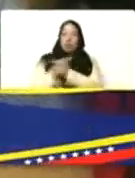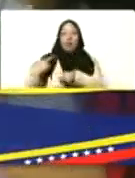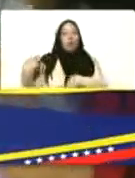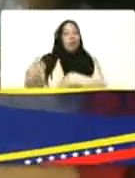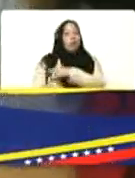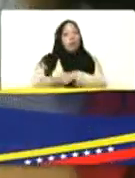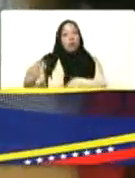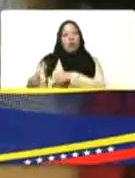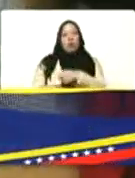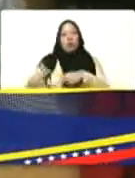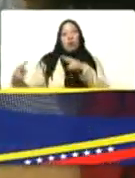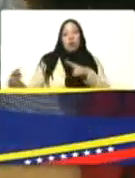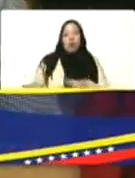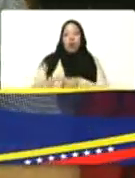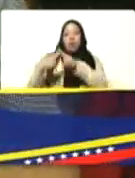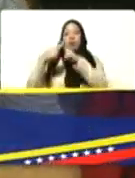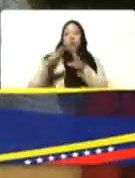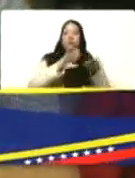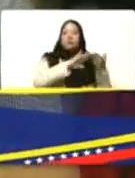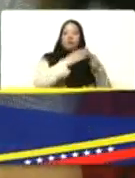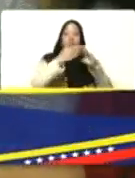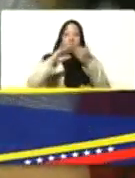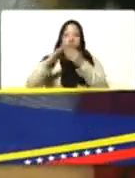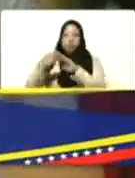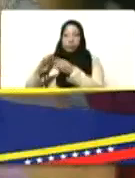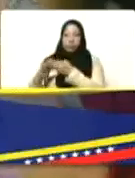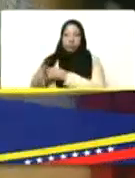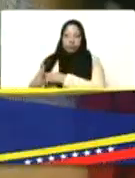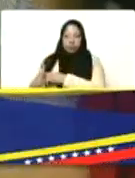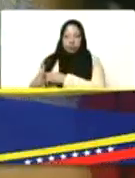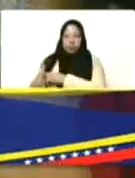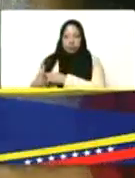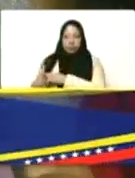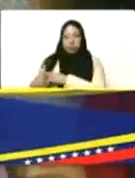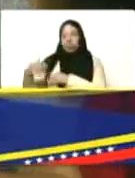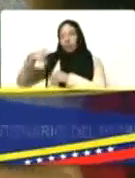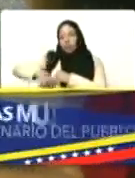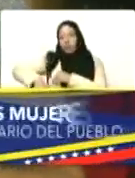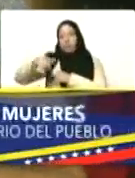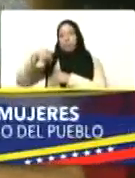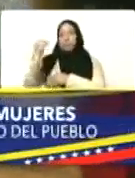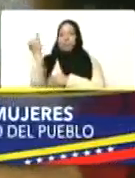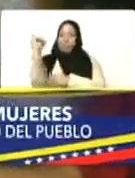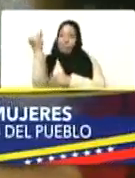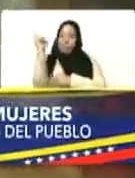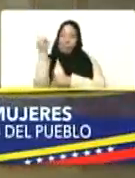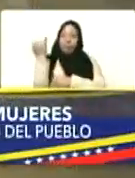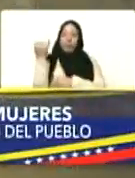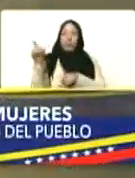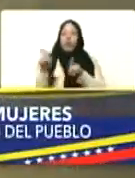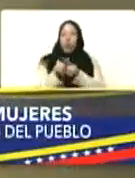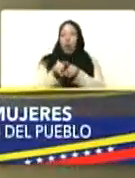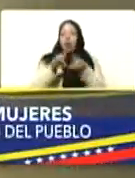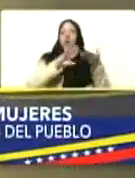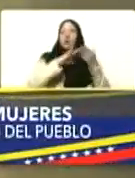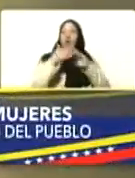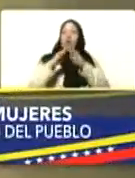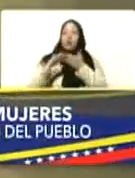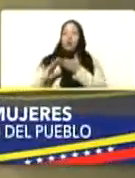revolucionario. Nos encontramos en la comunidad de Los Palomares, que forma parte de la comuna Carabalí, donde